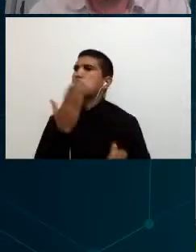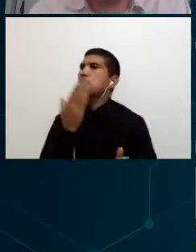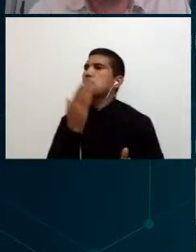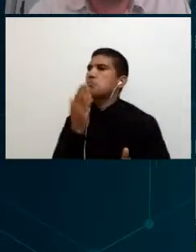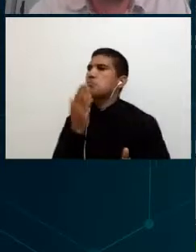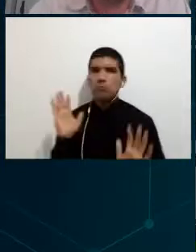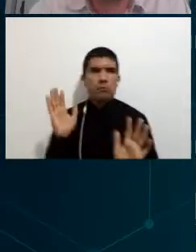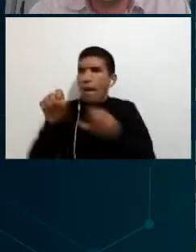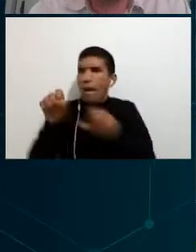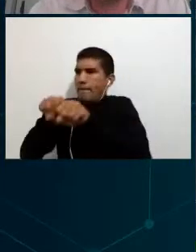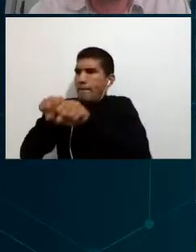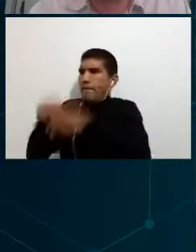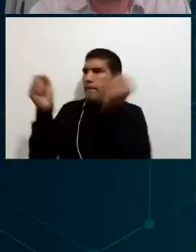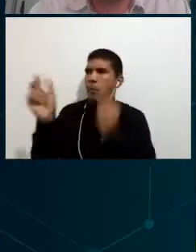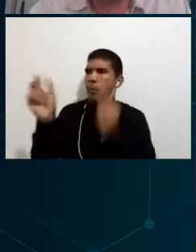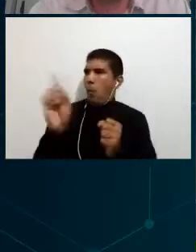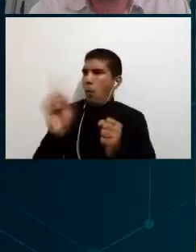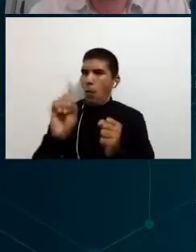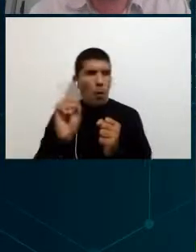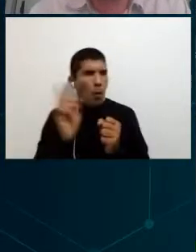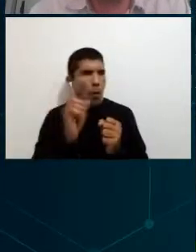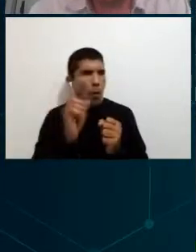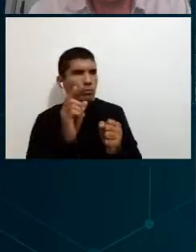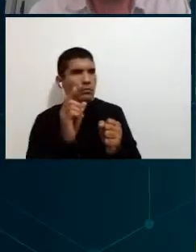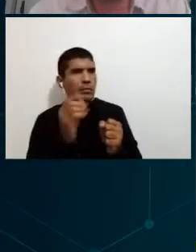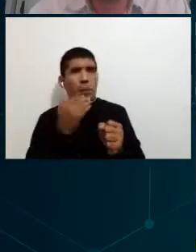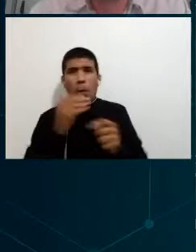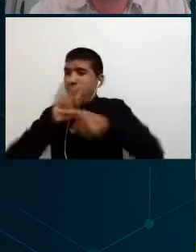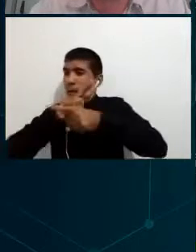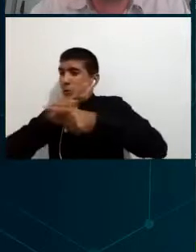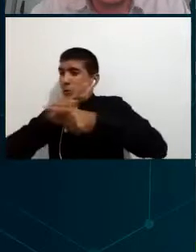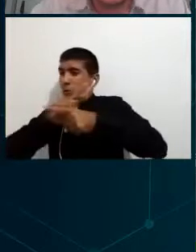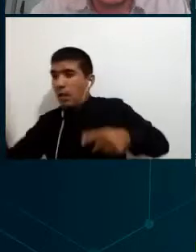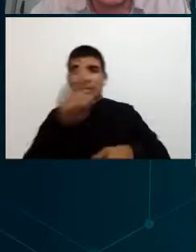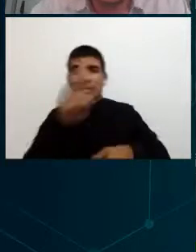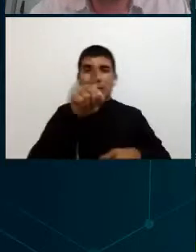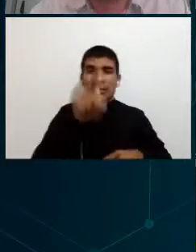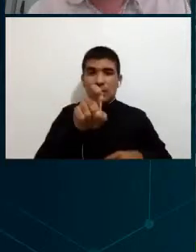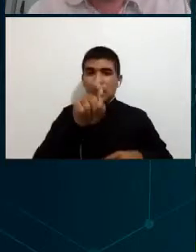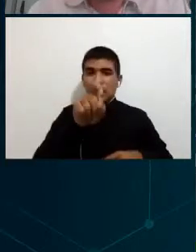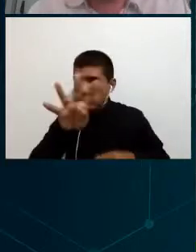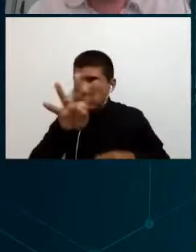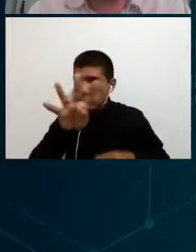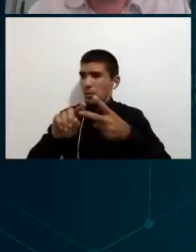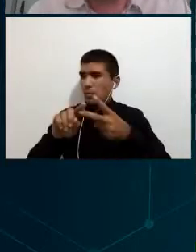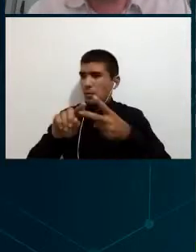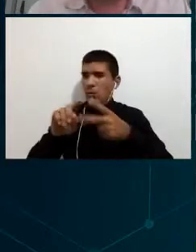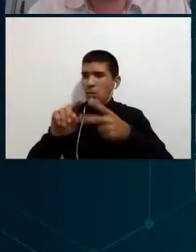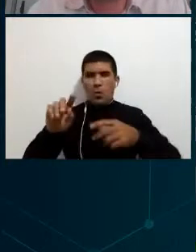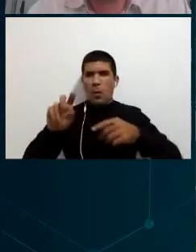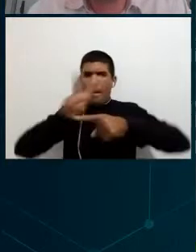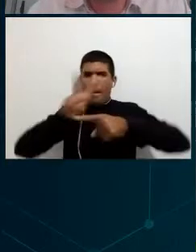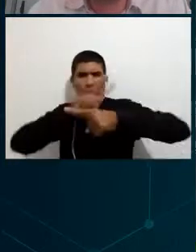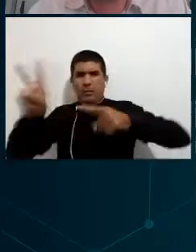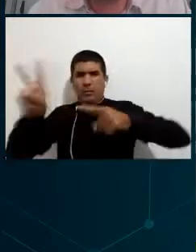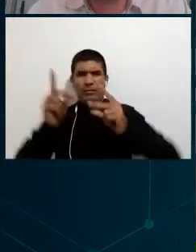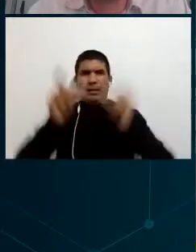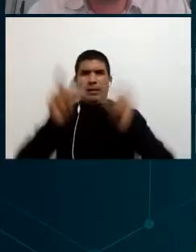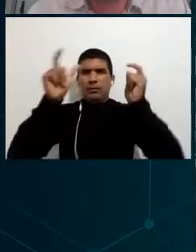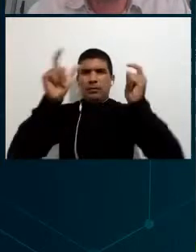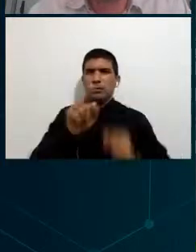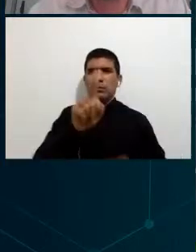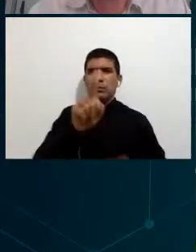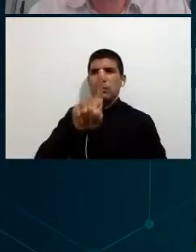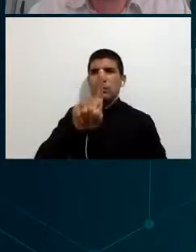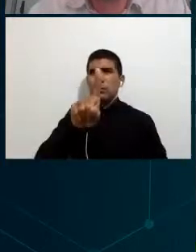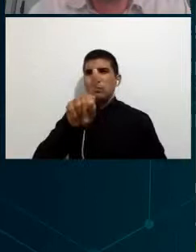velocidades. Entonces, tenemos velocidades de 64, 128 y 512. Entonces, para una velocidad de 64 kbps